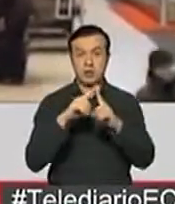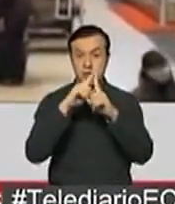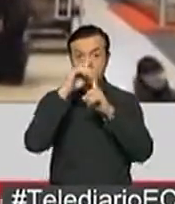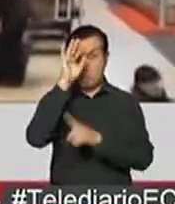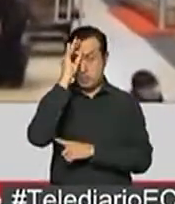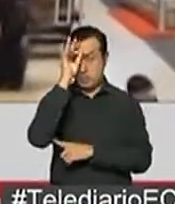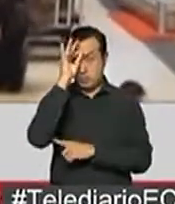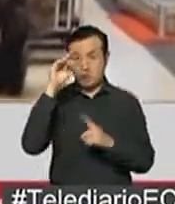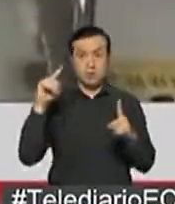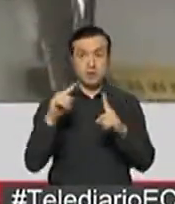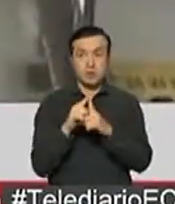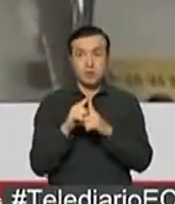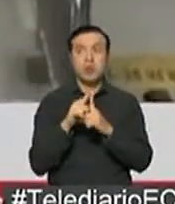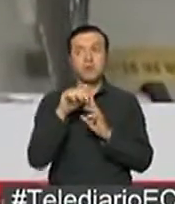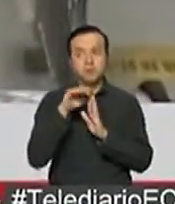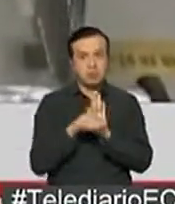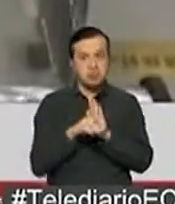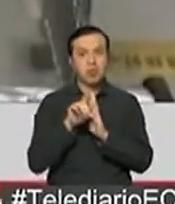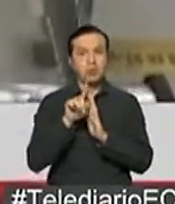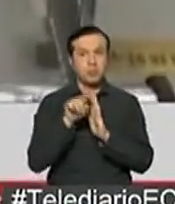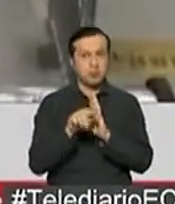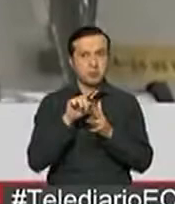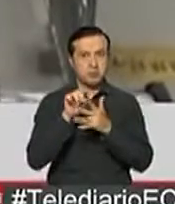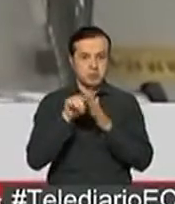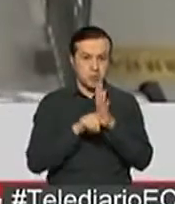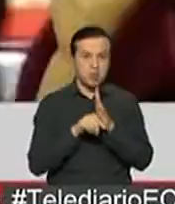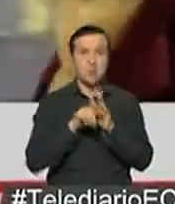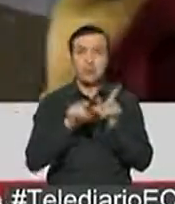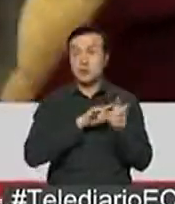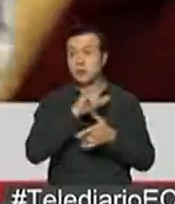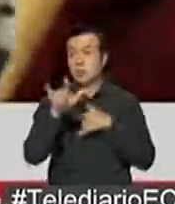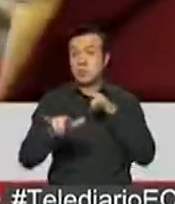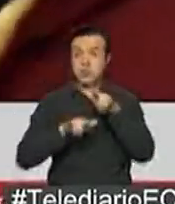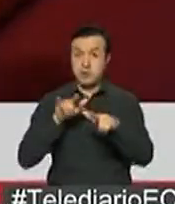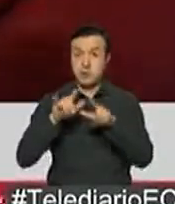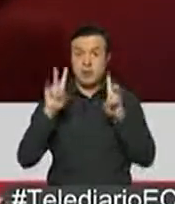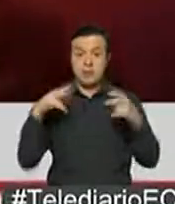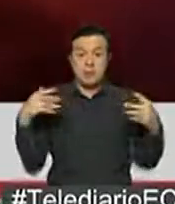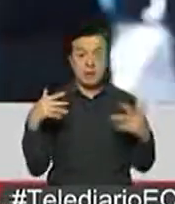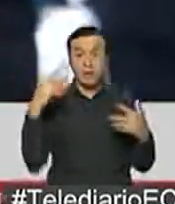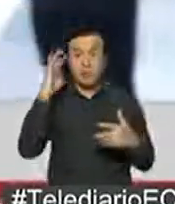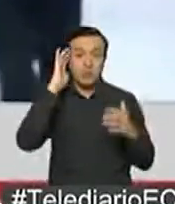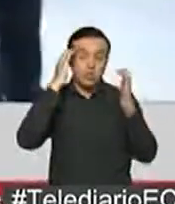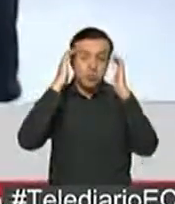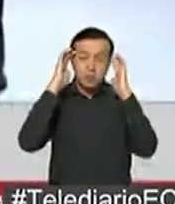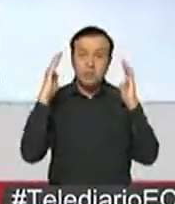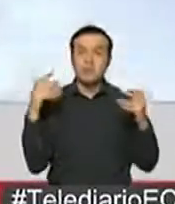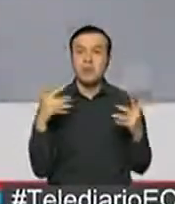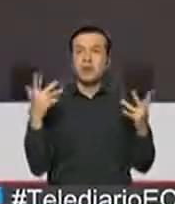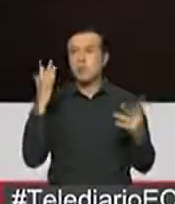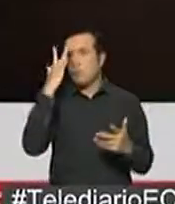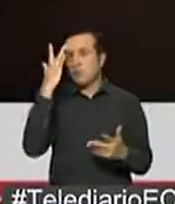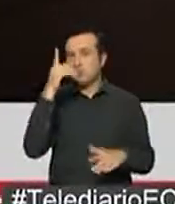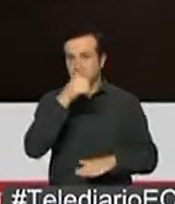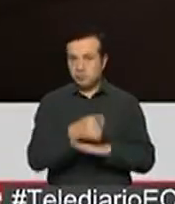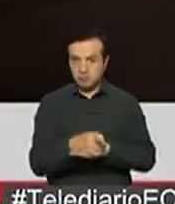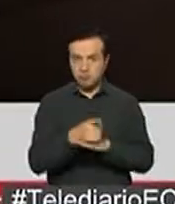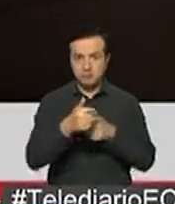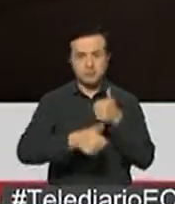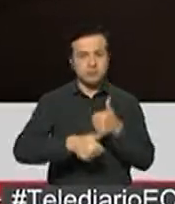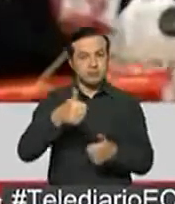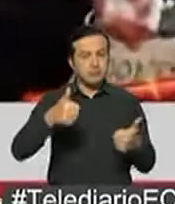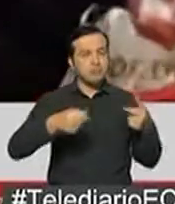64 por ciento y es que los viajes se han reducido al mínimo no sólo por el temor de los turistas sino también por las disposiciones de las